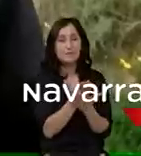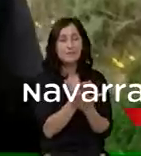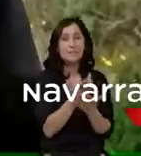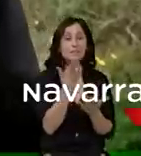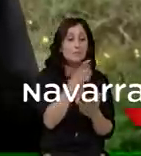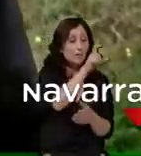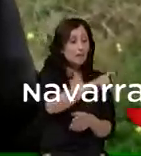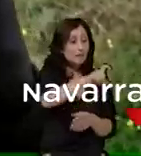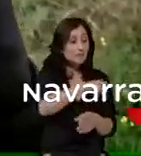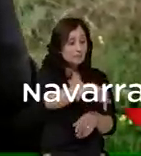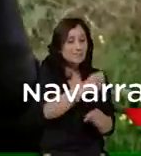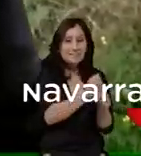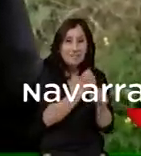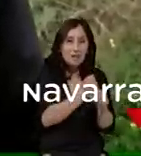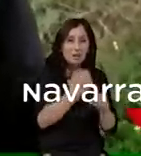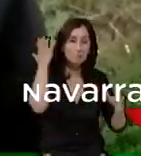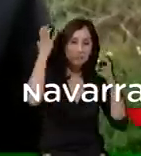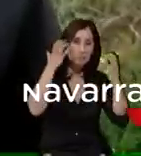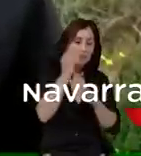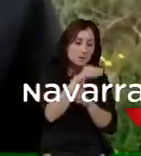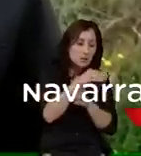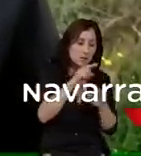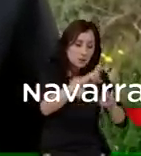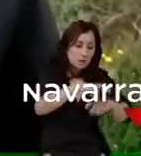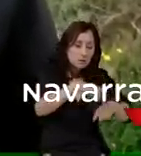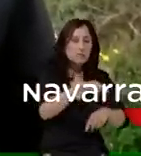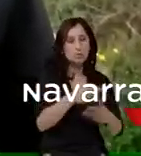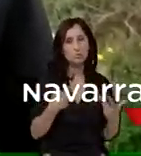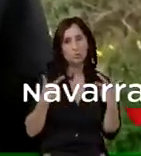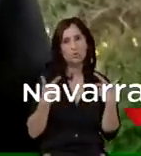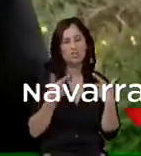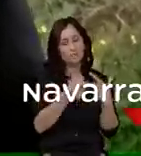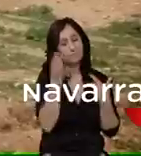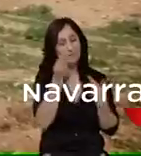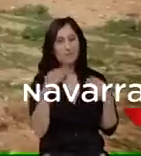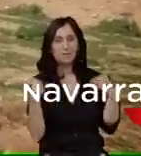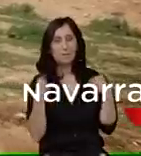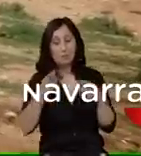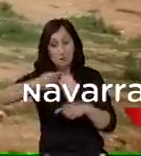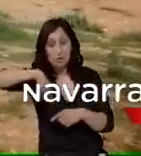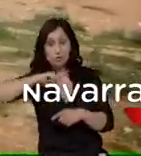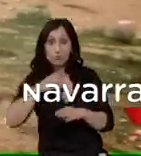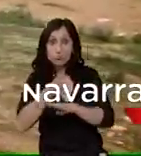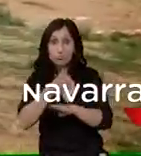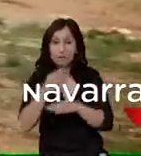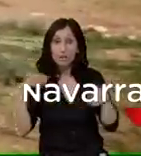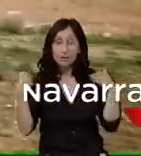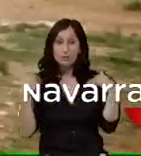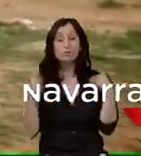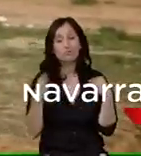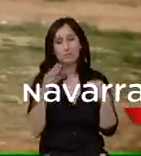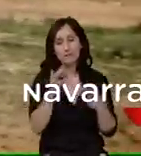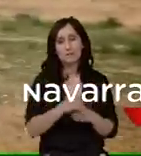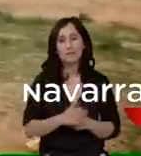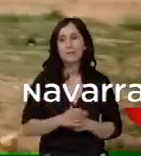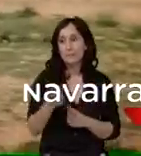agricultores y ganaderos la sufren un poquito más y no es tan divertida para ellos como para nosotros. Mira, Paula, aprovechando que estamos por aquí,